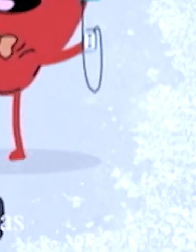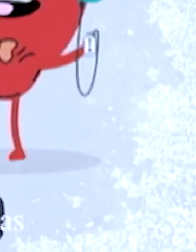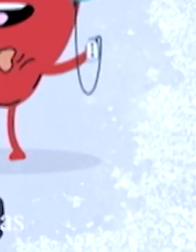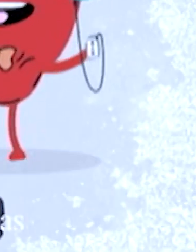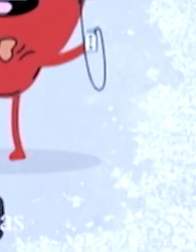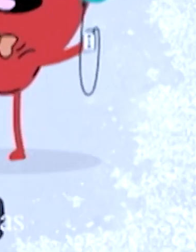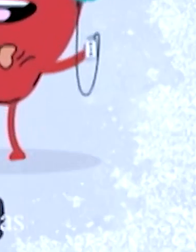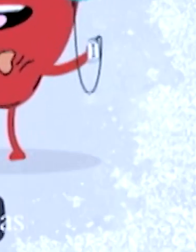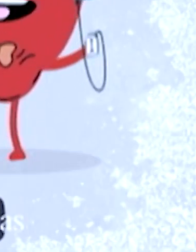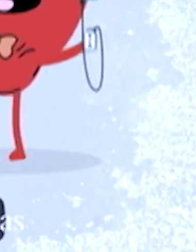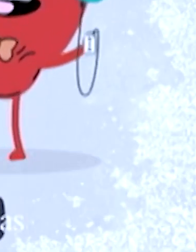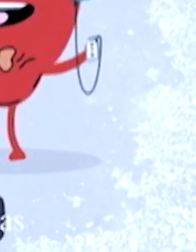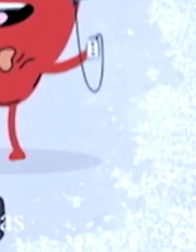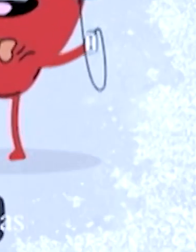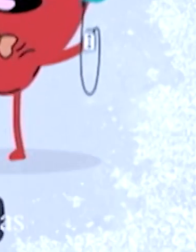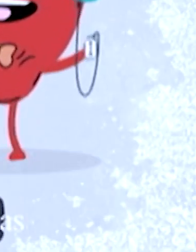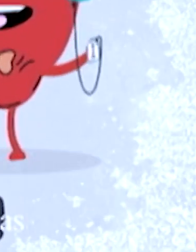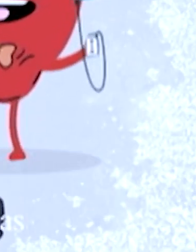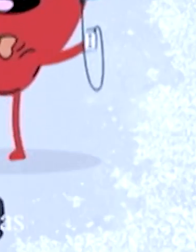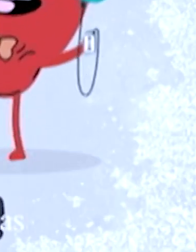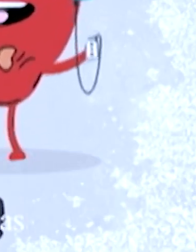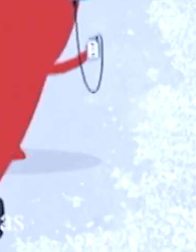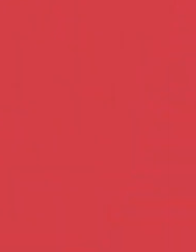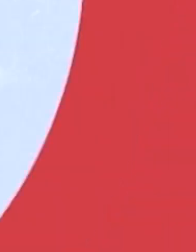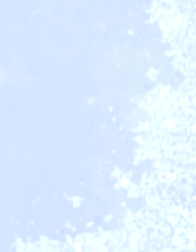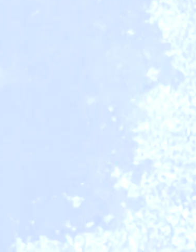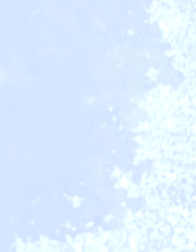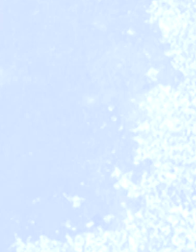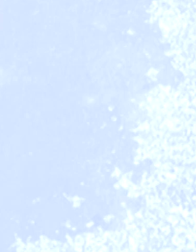a sus hijas e hijos de las relaciones impropias.